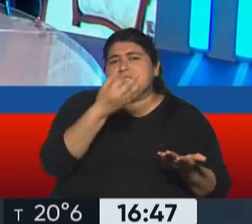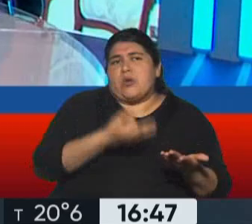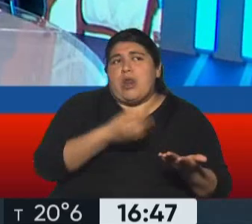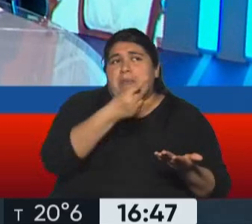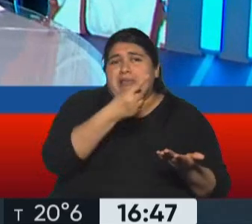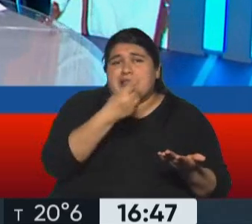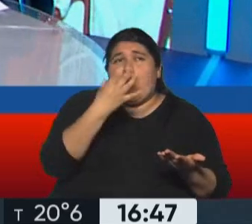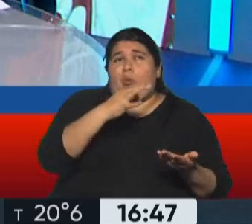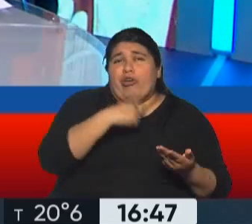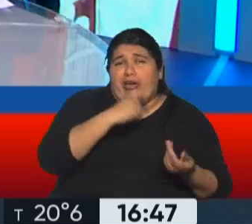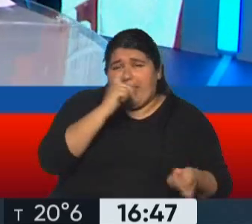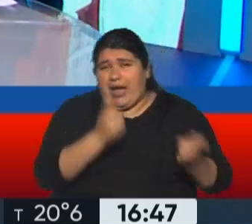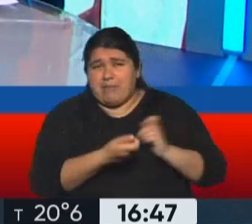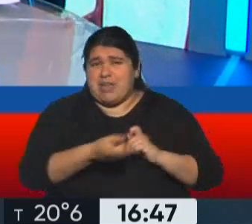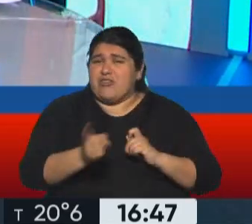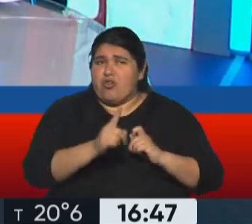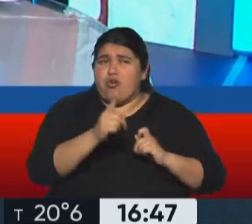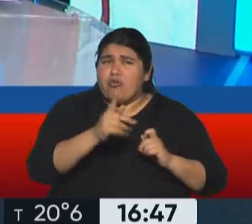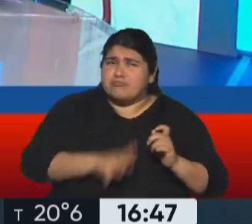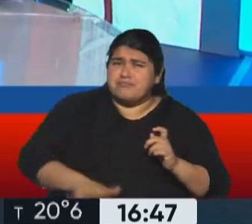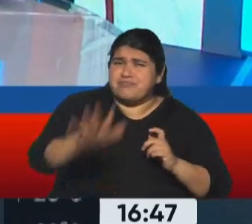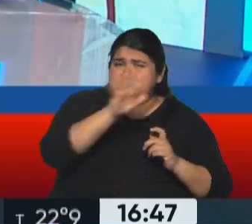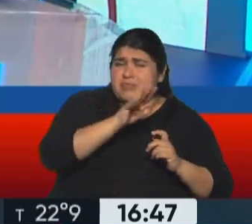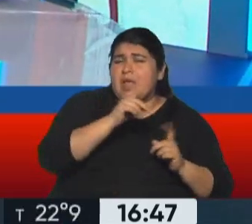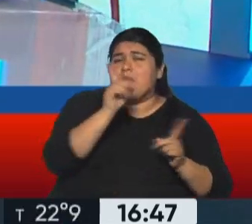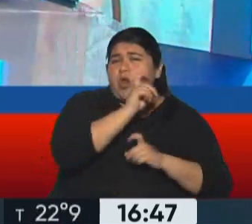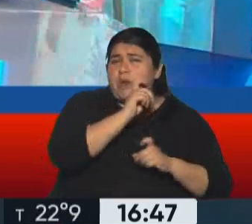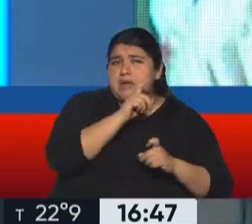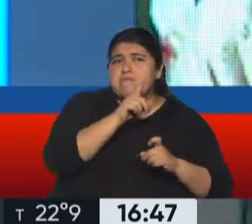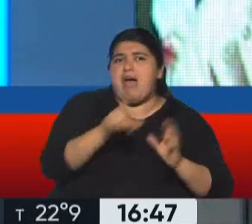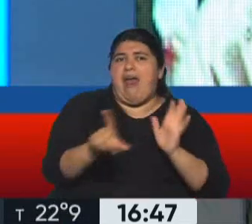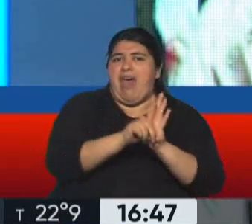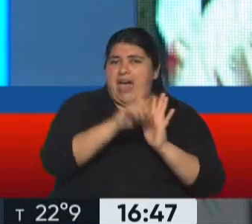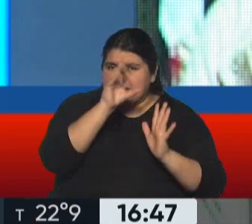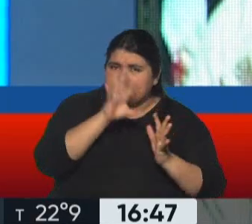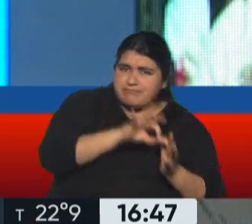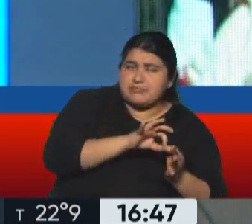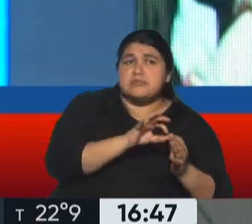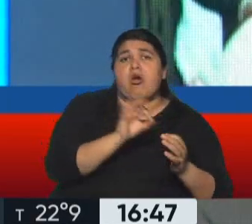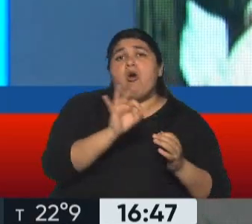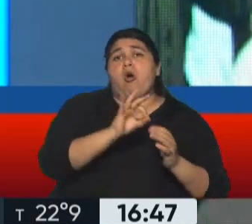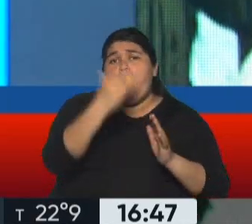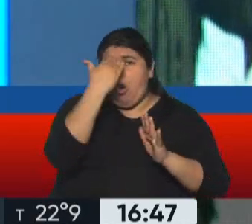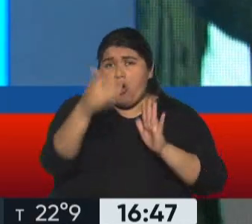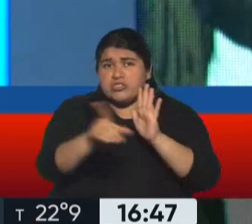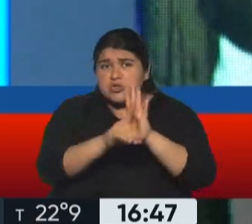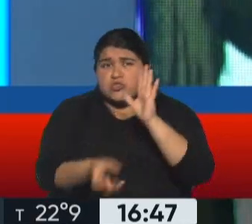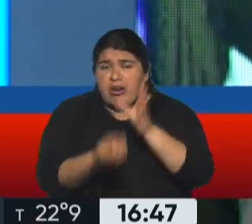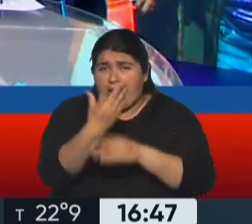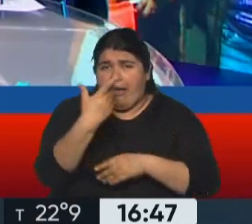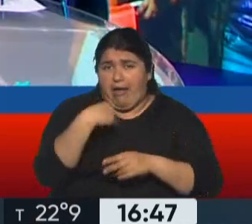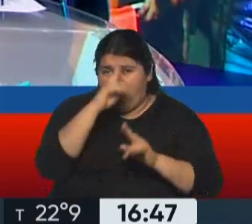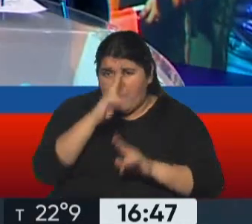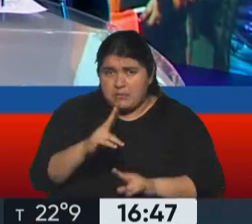excepción. Sí, el poco apego sí. a las leyes y a las constituciones que tienen estos gobiernos me